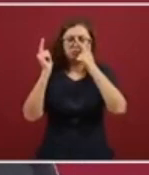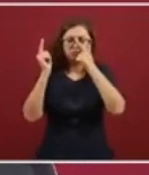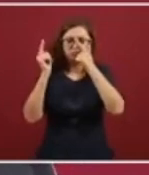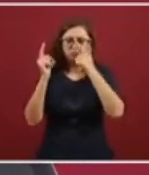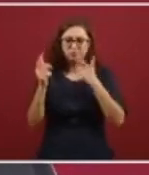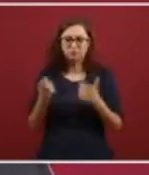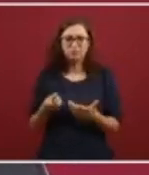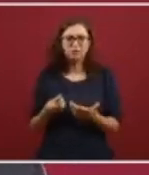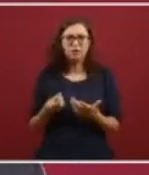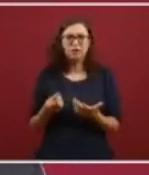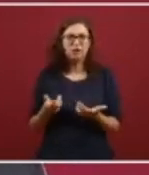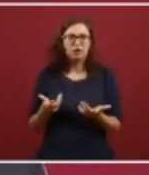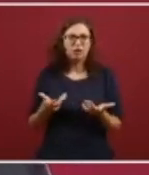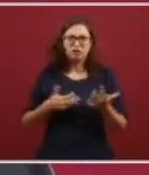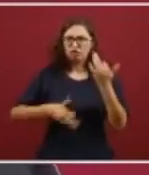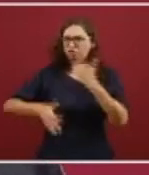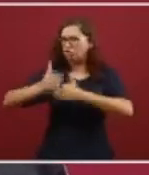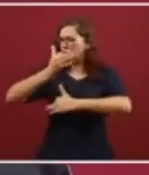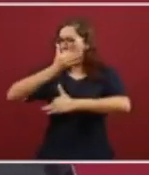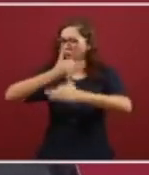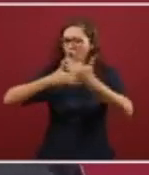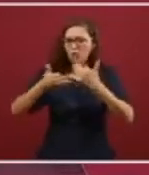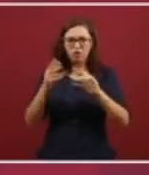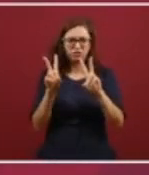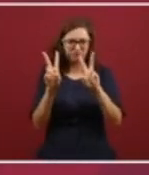con todo lo que significa